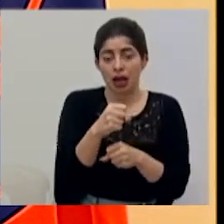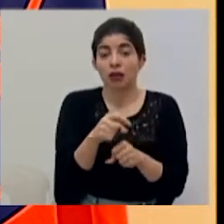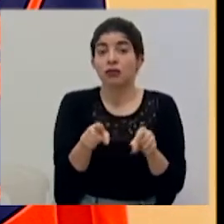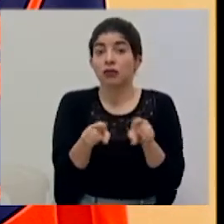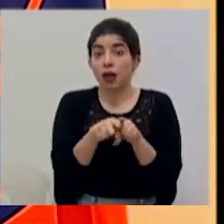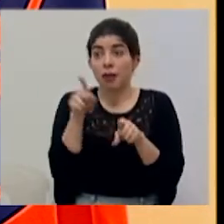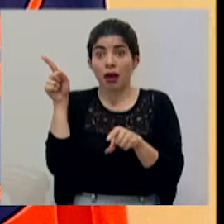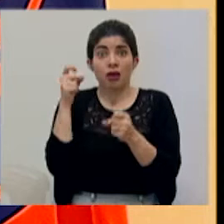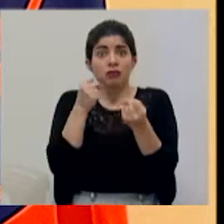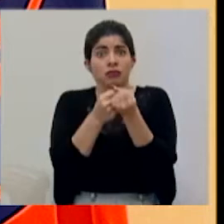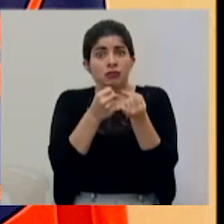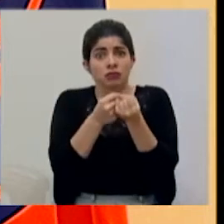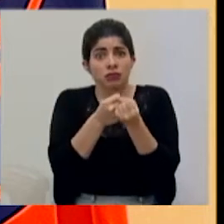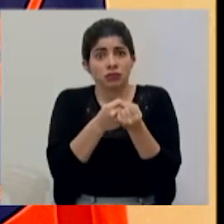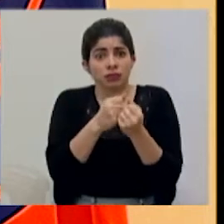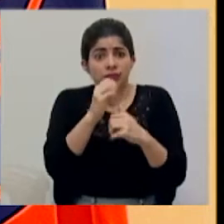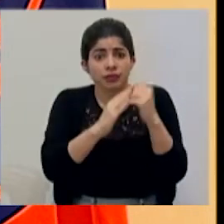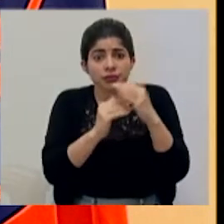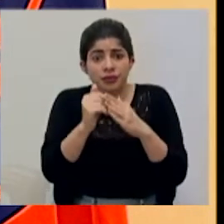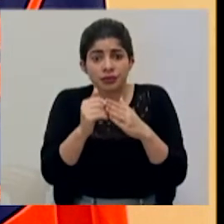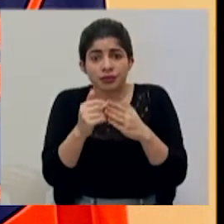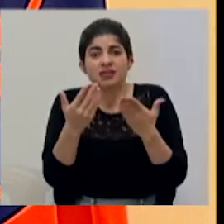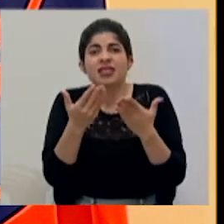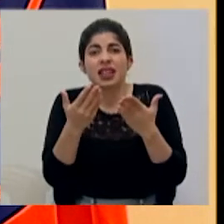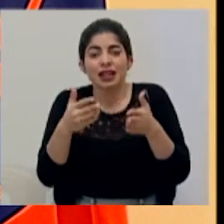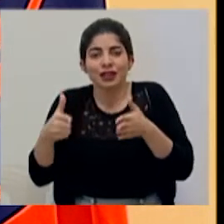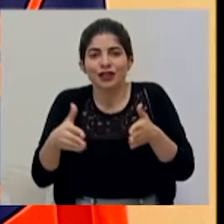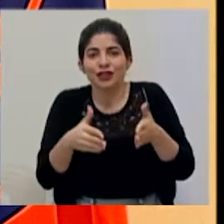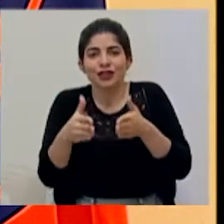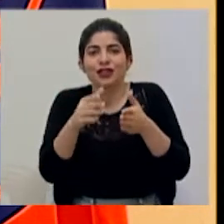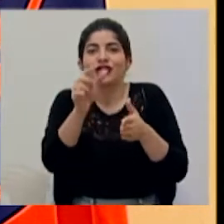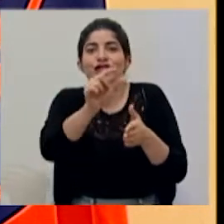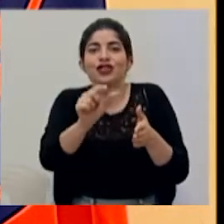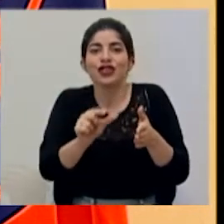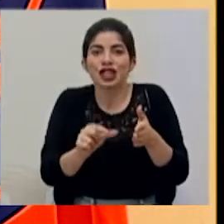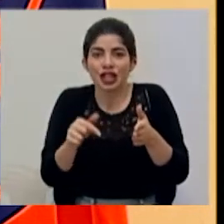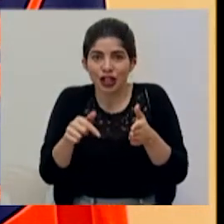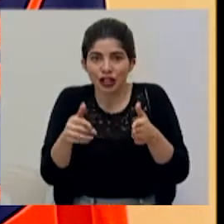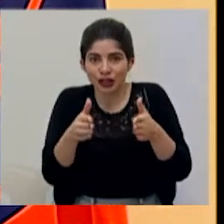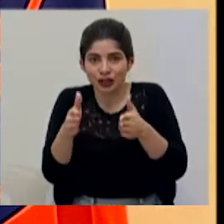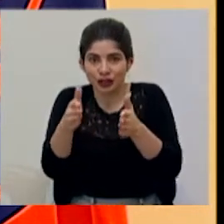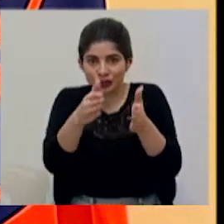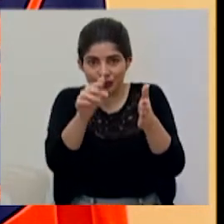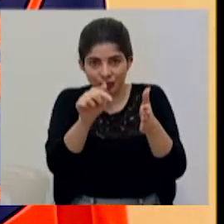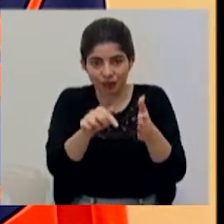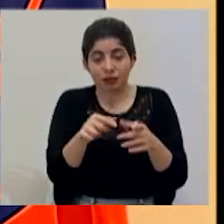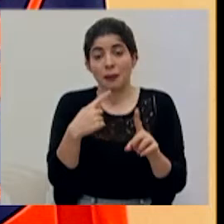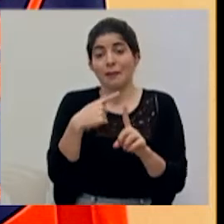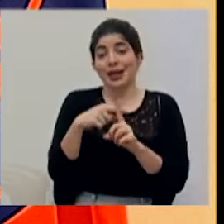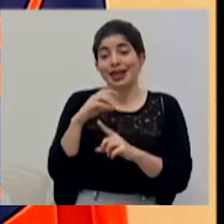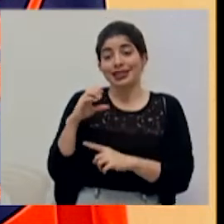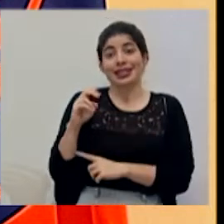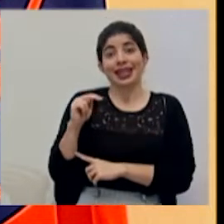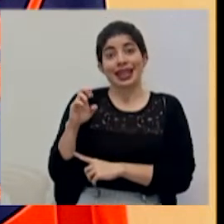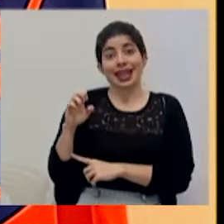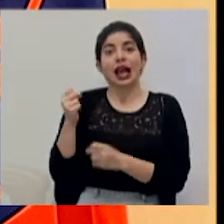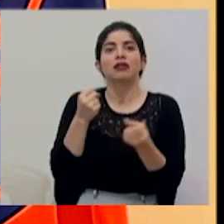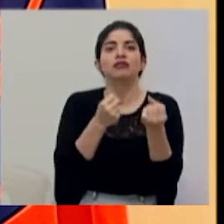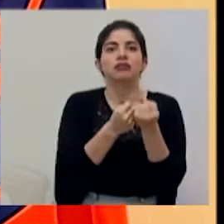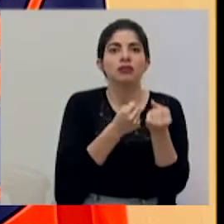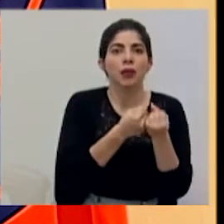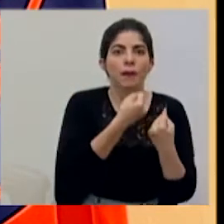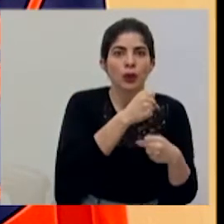con algunas obras también en cauce de los ríos. Asimismo, la CNE, en apoyo a las municipalidades,